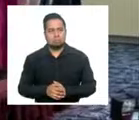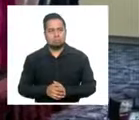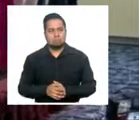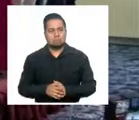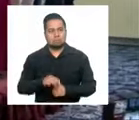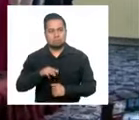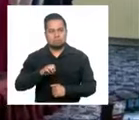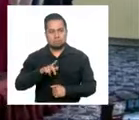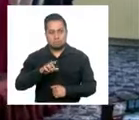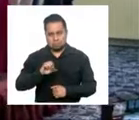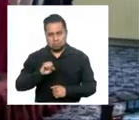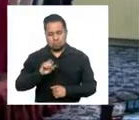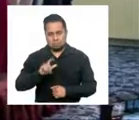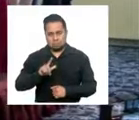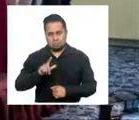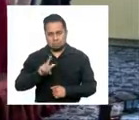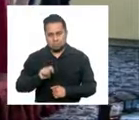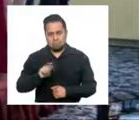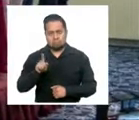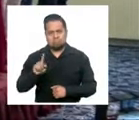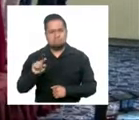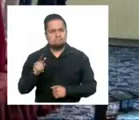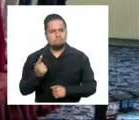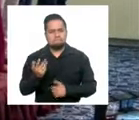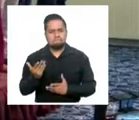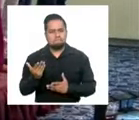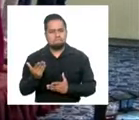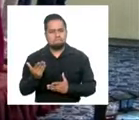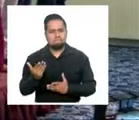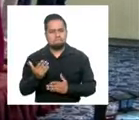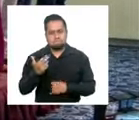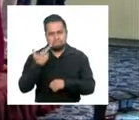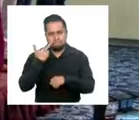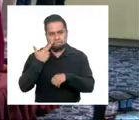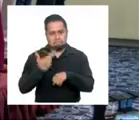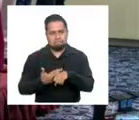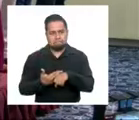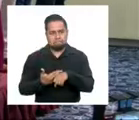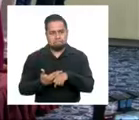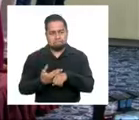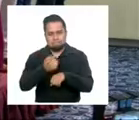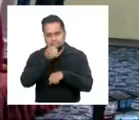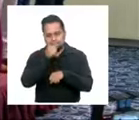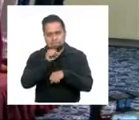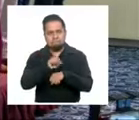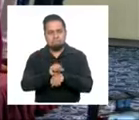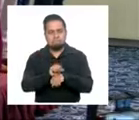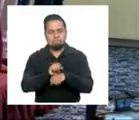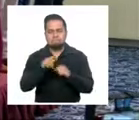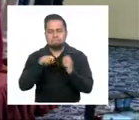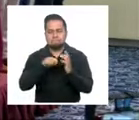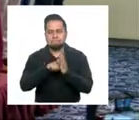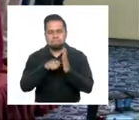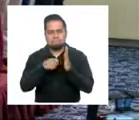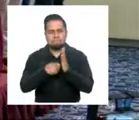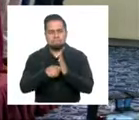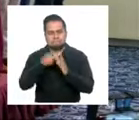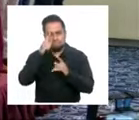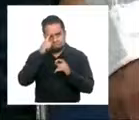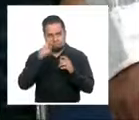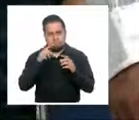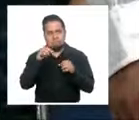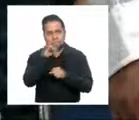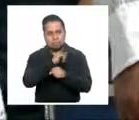Mecot. Ella es la responsable, la secretaria técnica del